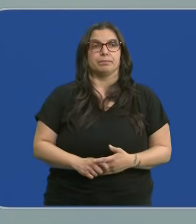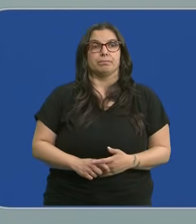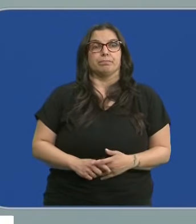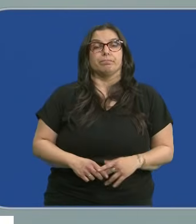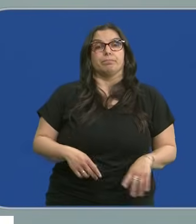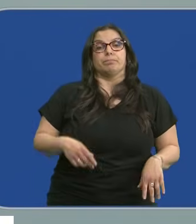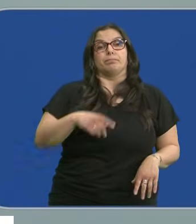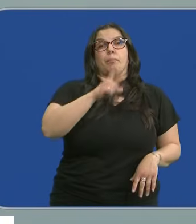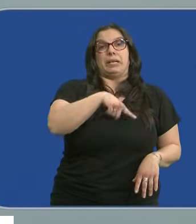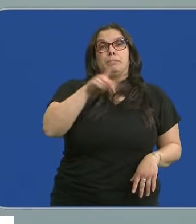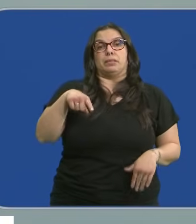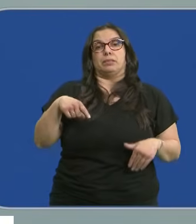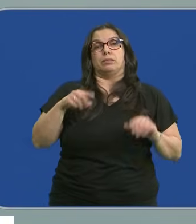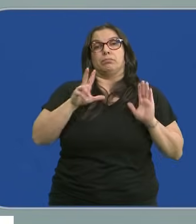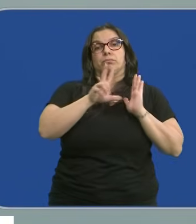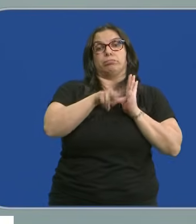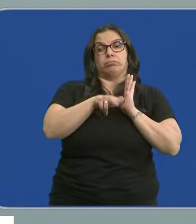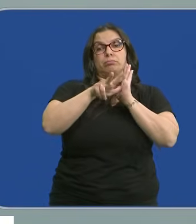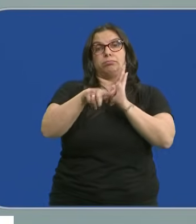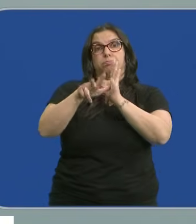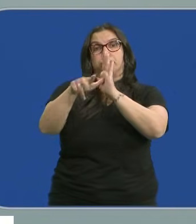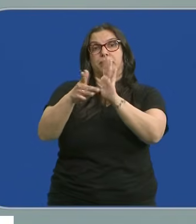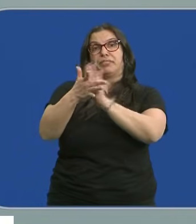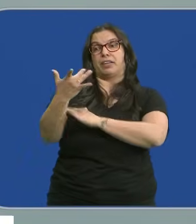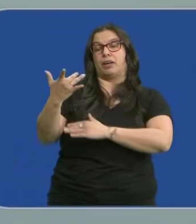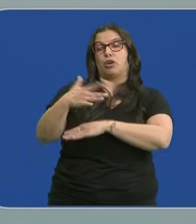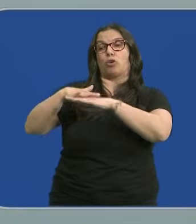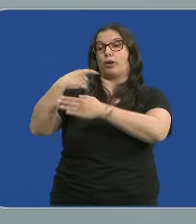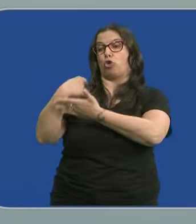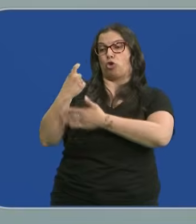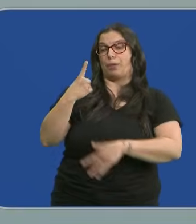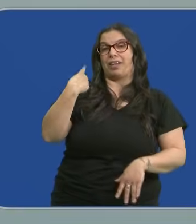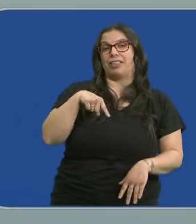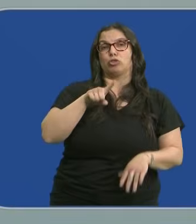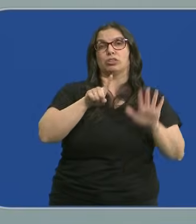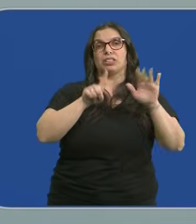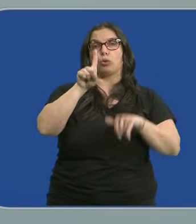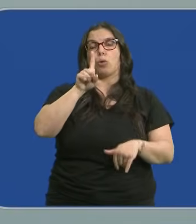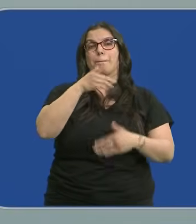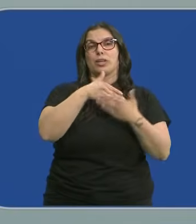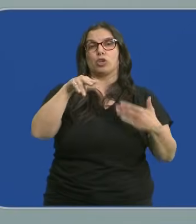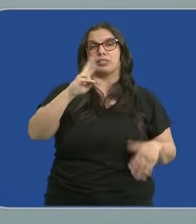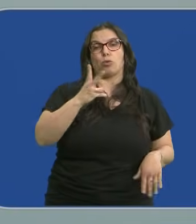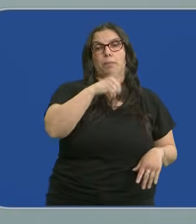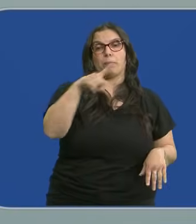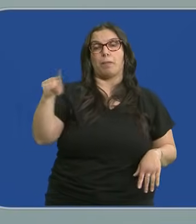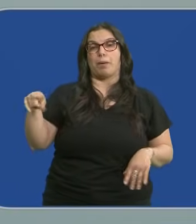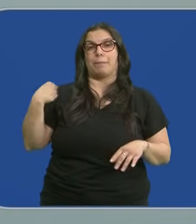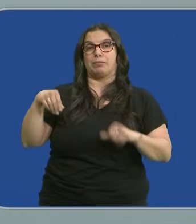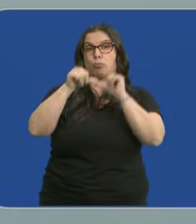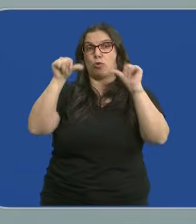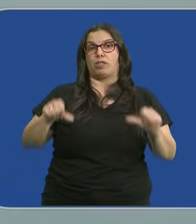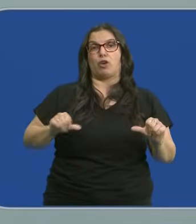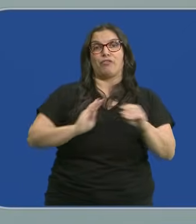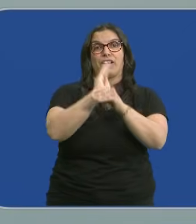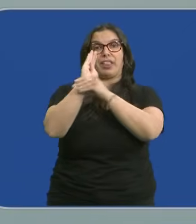Cada mes que pasa, el Gobierno deja de aportar a la Junta de Castilla y León 161 millones de euros del modelo de financiación de las comunidades